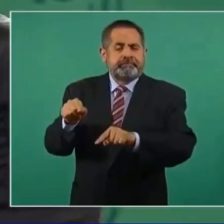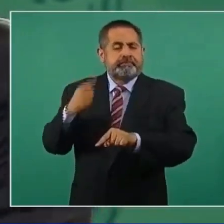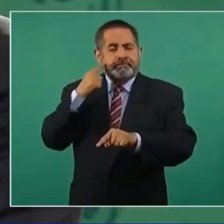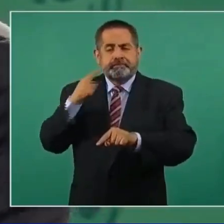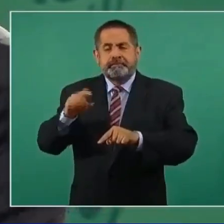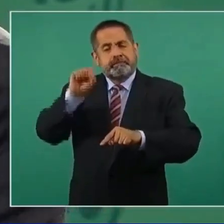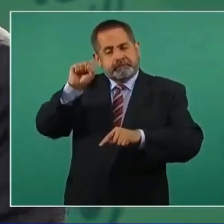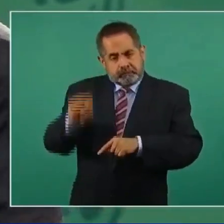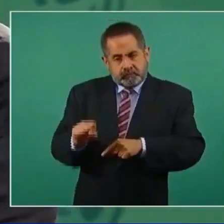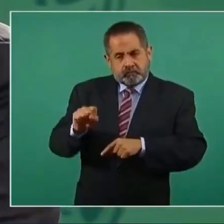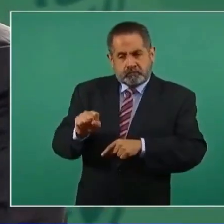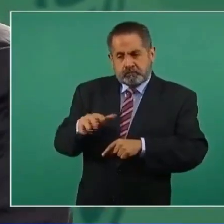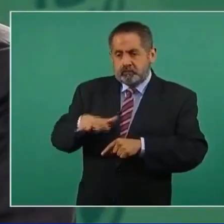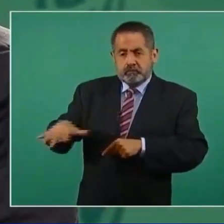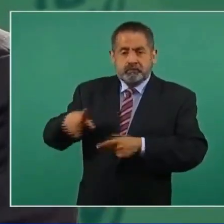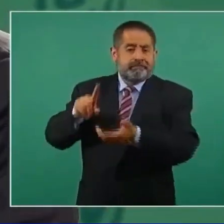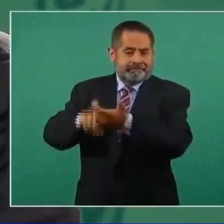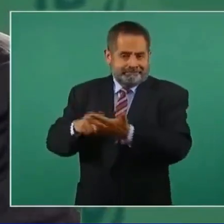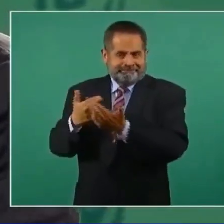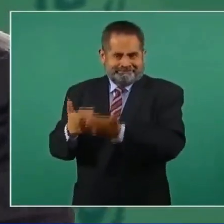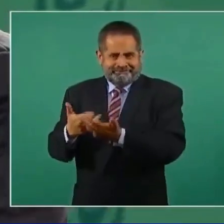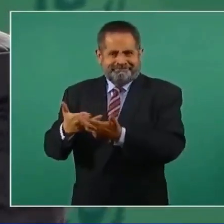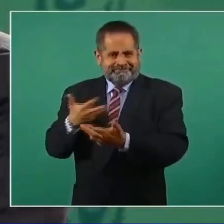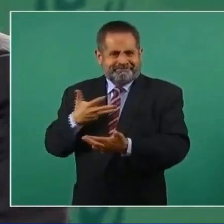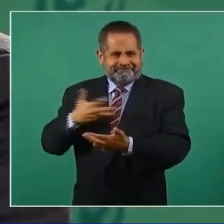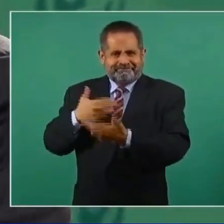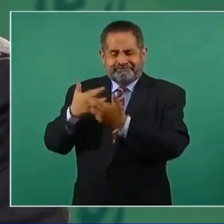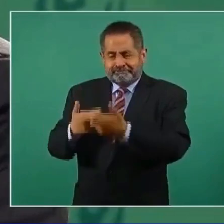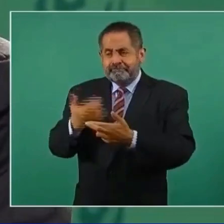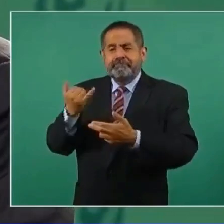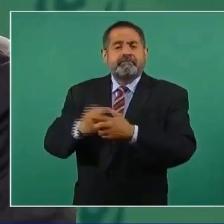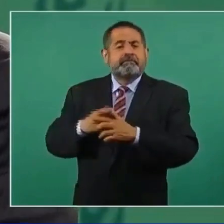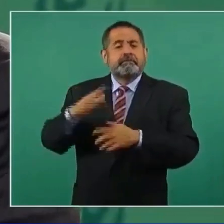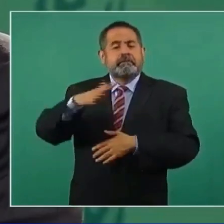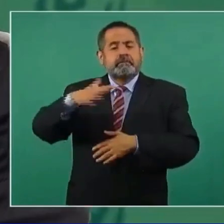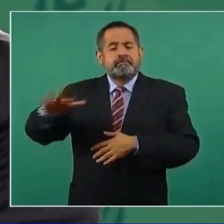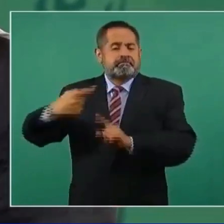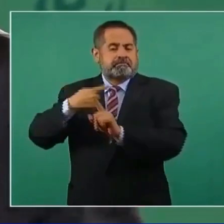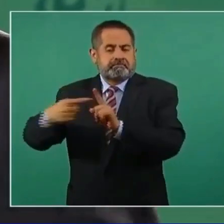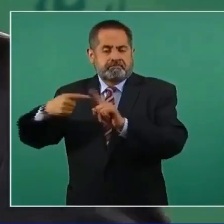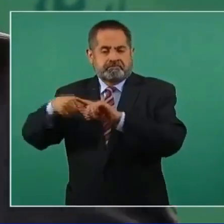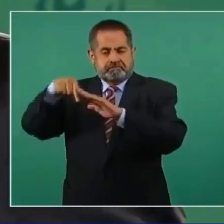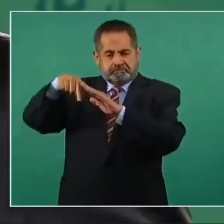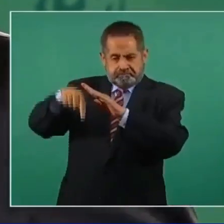el sureste, donde está el petróleo, y a las aguas someras. Por eso